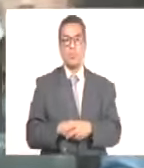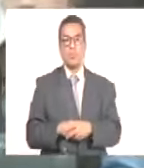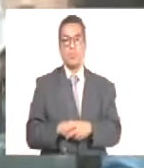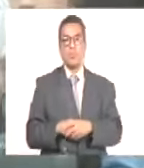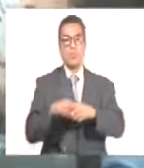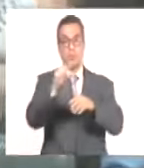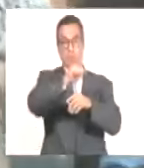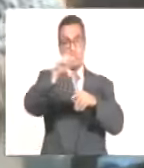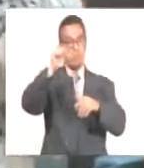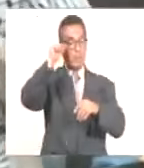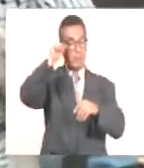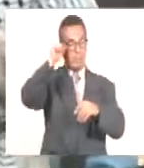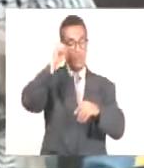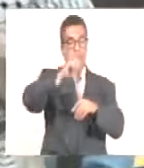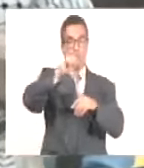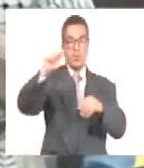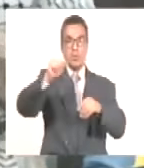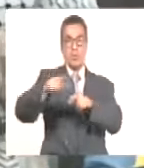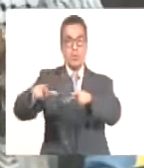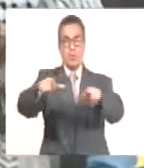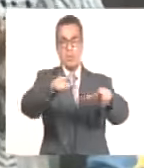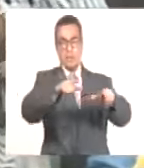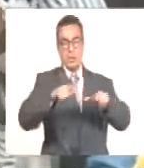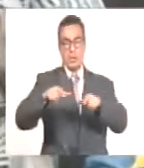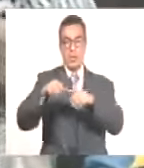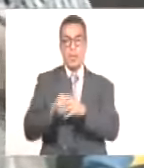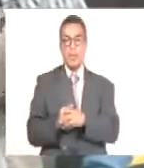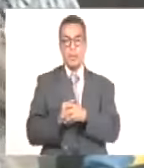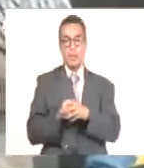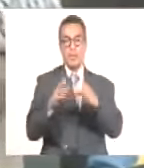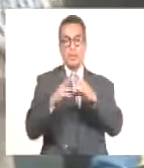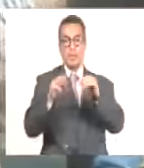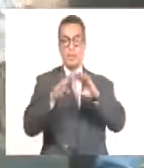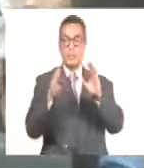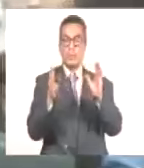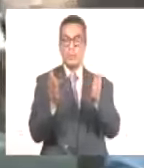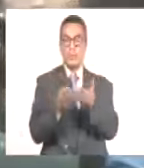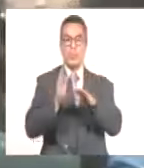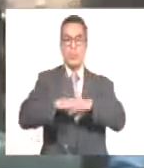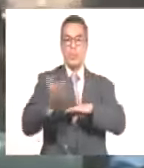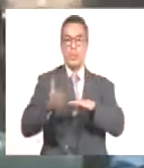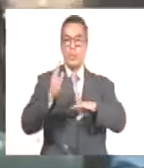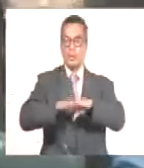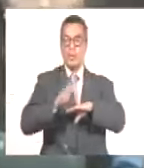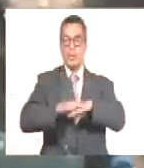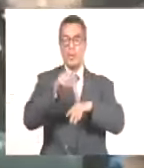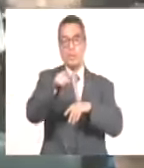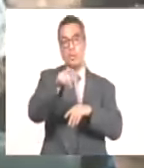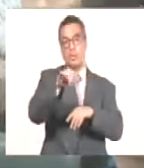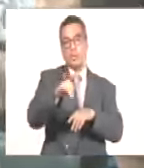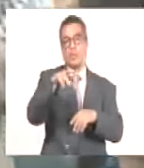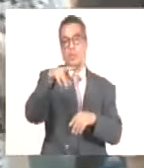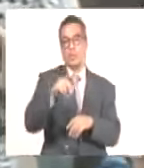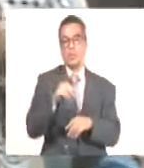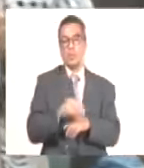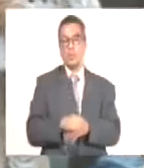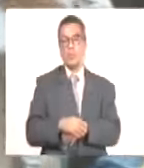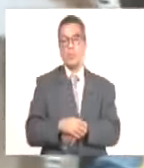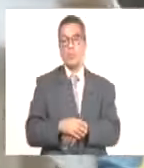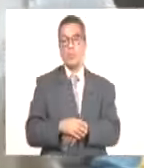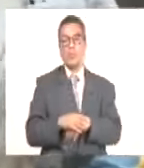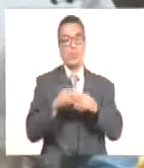de Asia Occidental, sino en el territorio del planeta, porque lo que está sucediendo ahí no